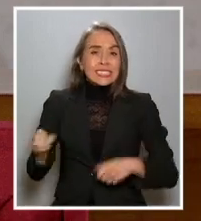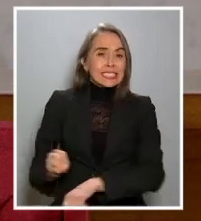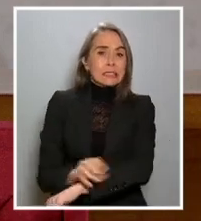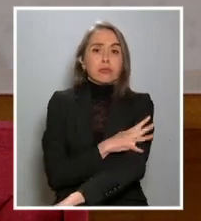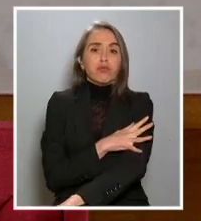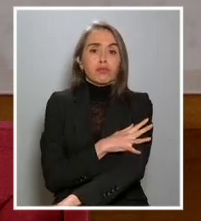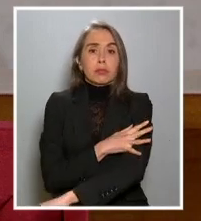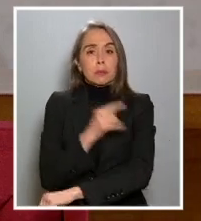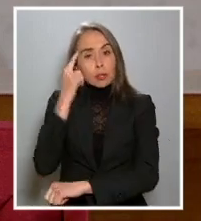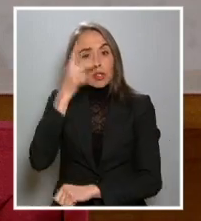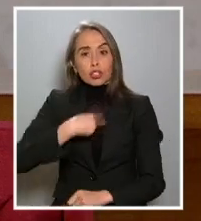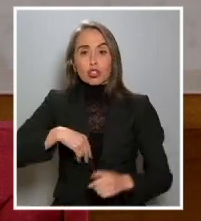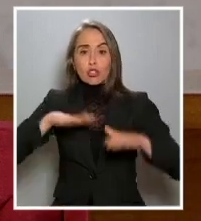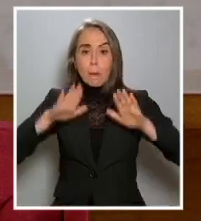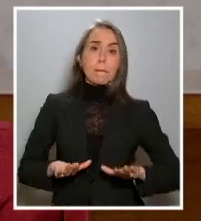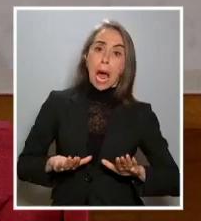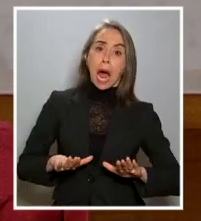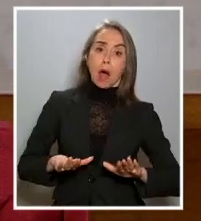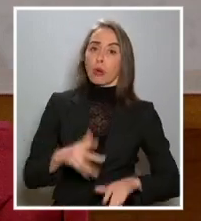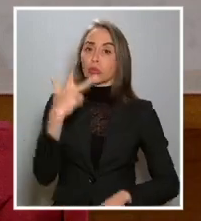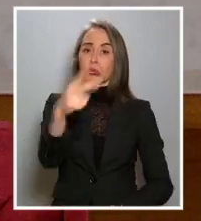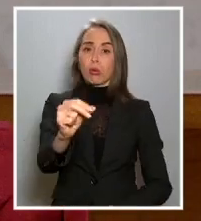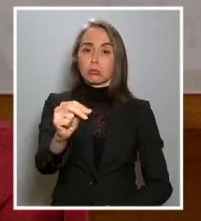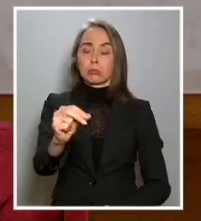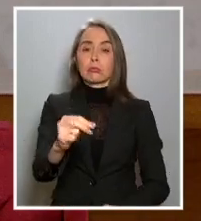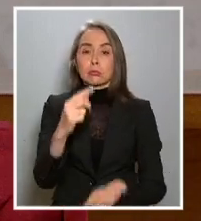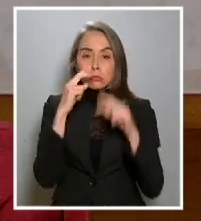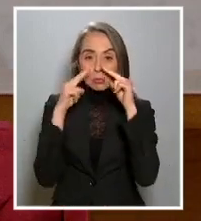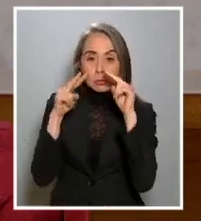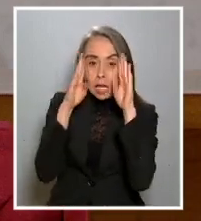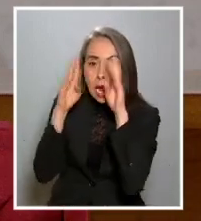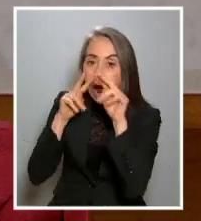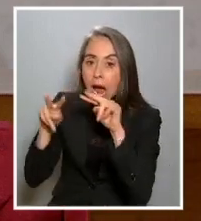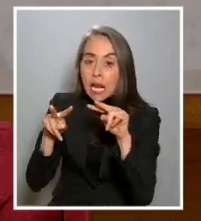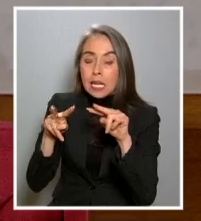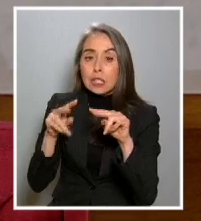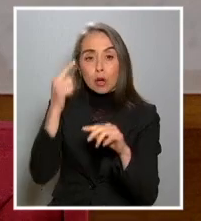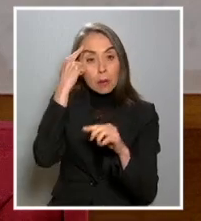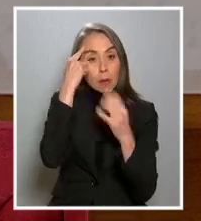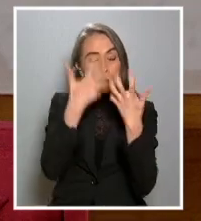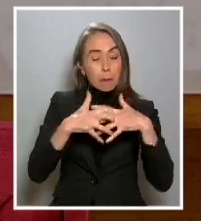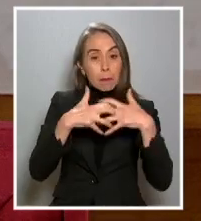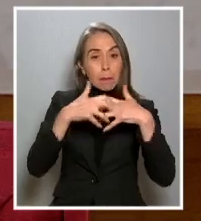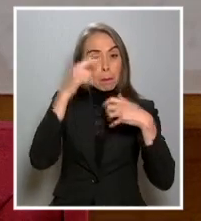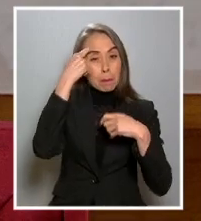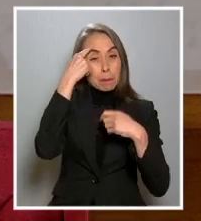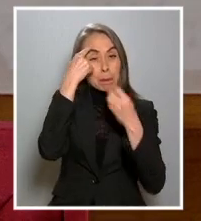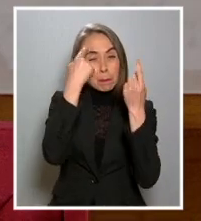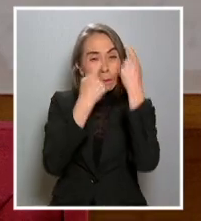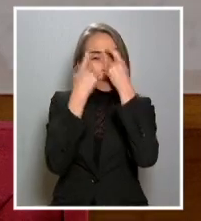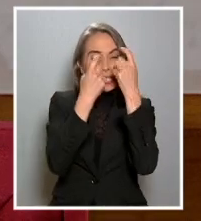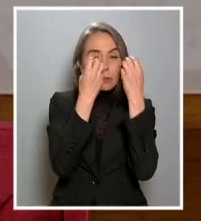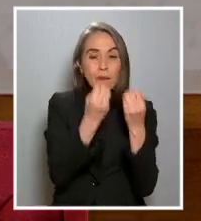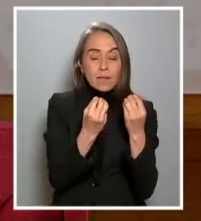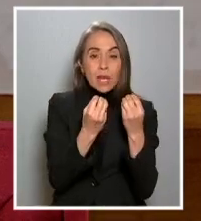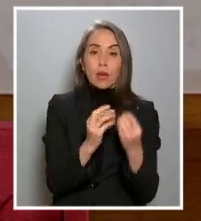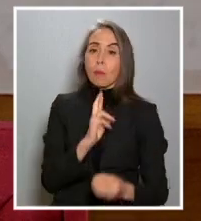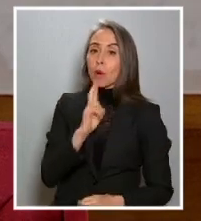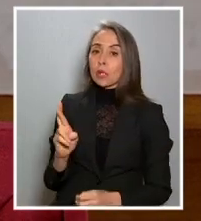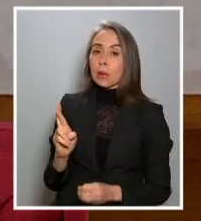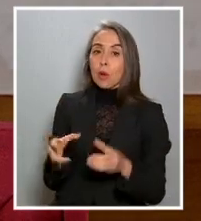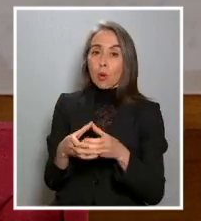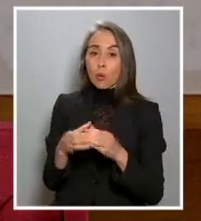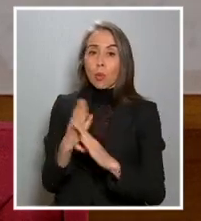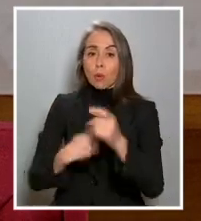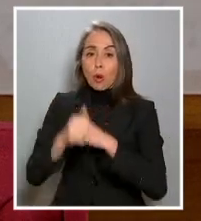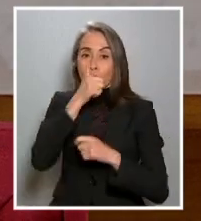va a paralizar. Nos debe poner alertas para hacernos actuar con lucidez y racionalmente. Y es que el crimen